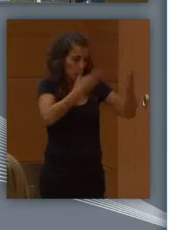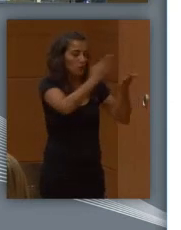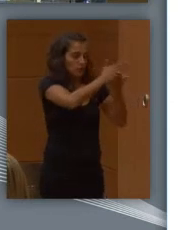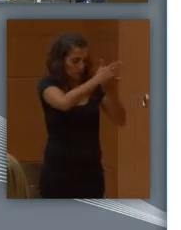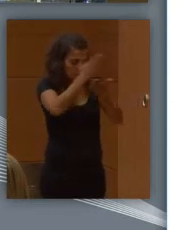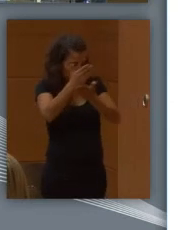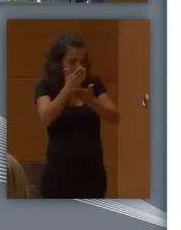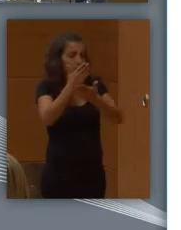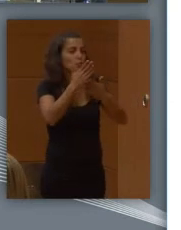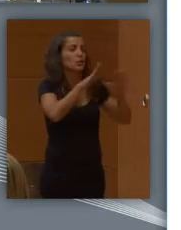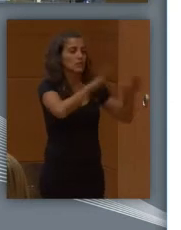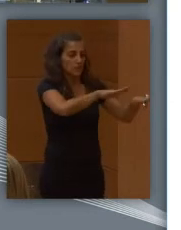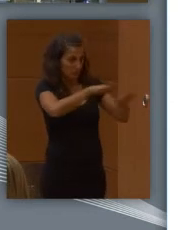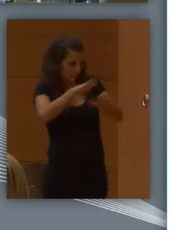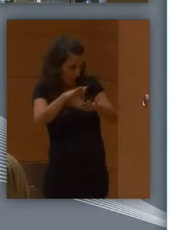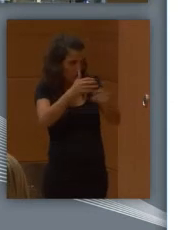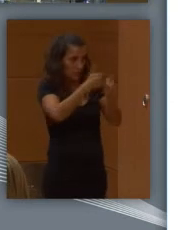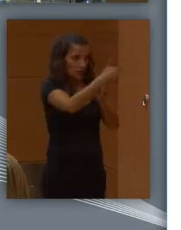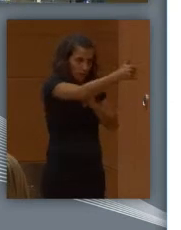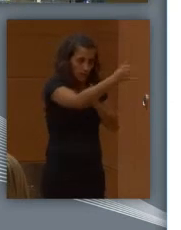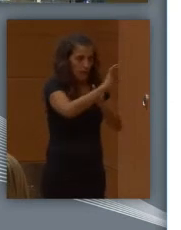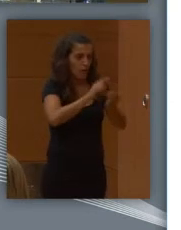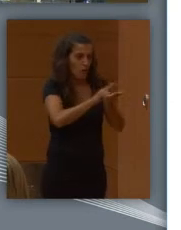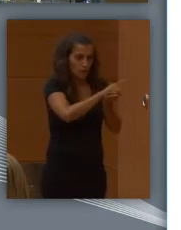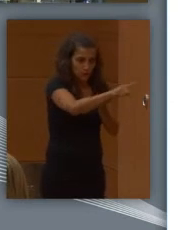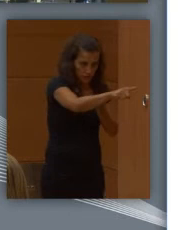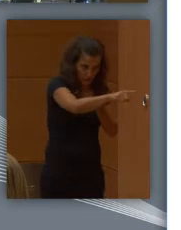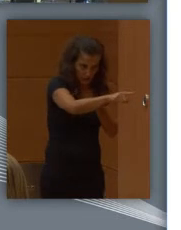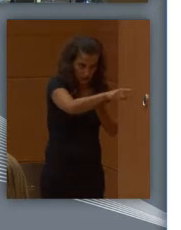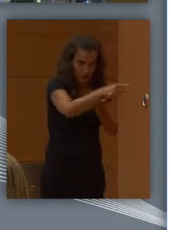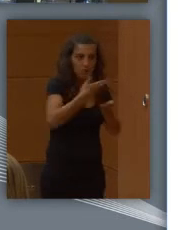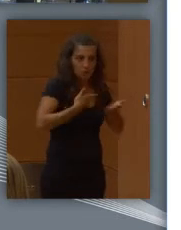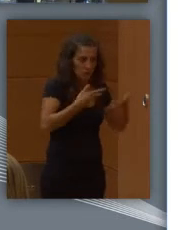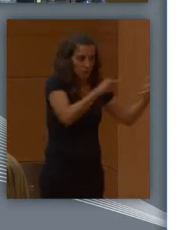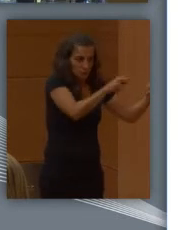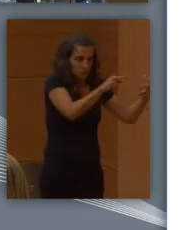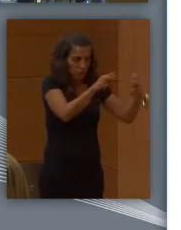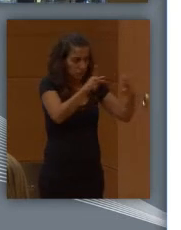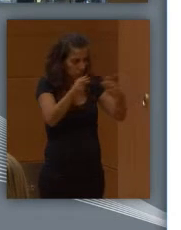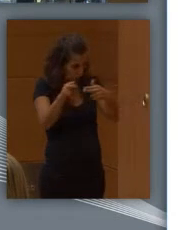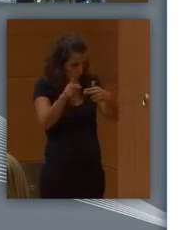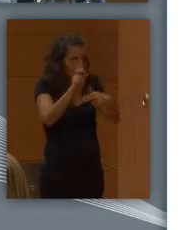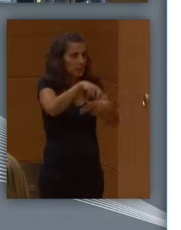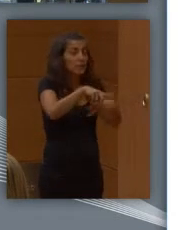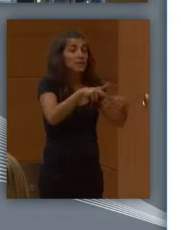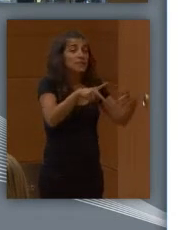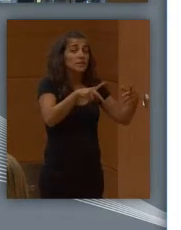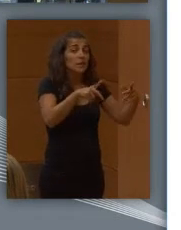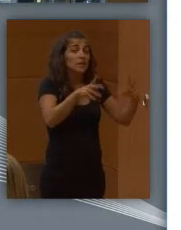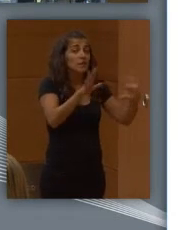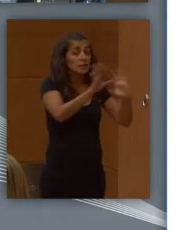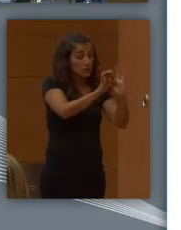por línea y por itinerario, y están asociadas, por supuesto, como he dicho antes, a los favoritos y a